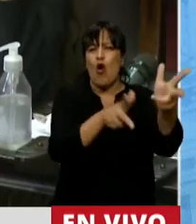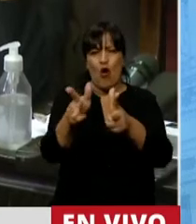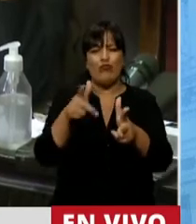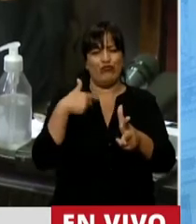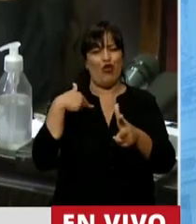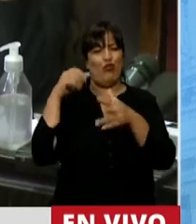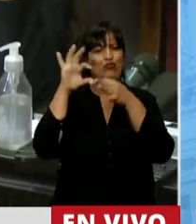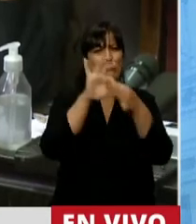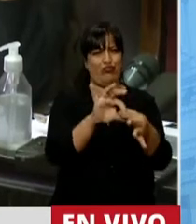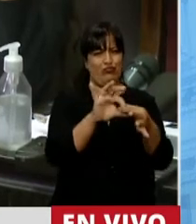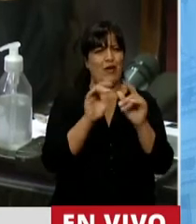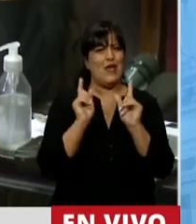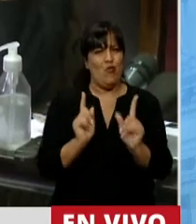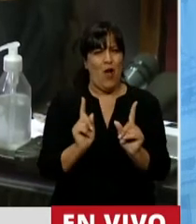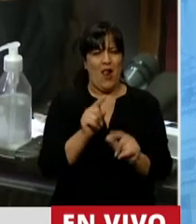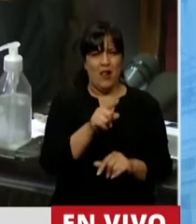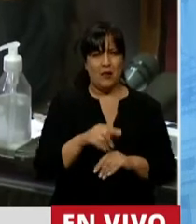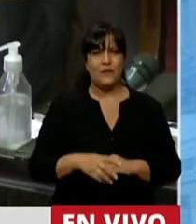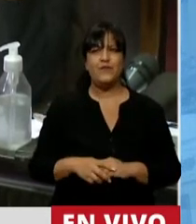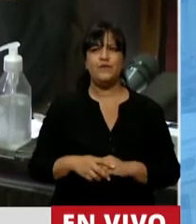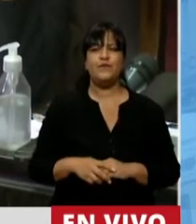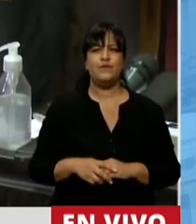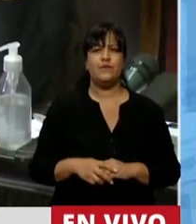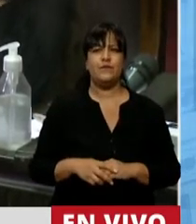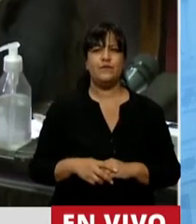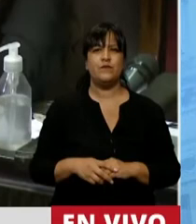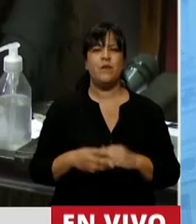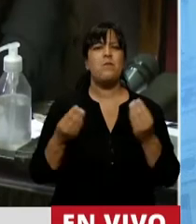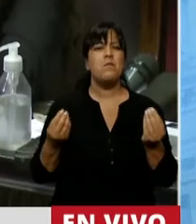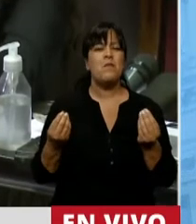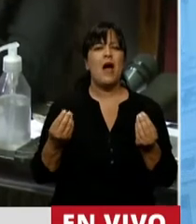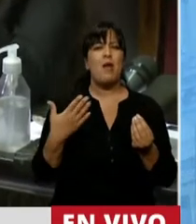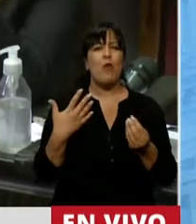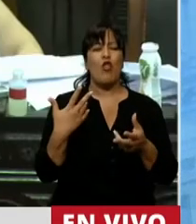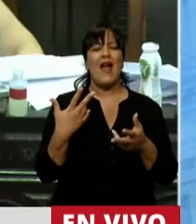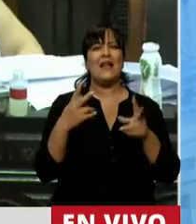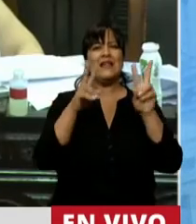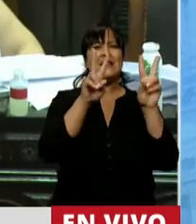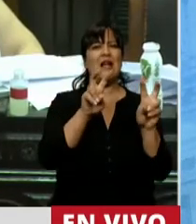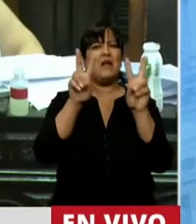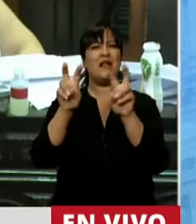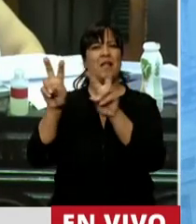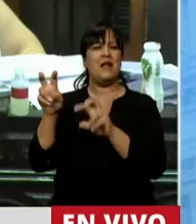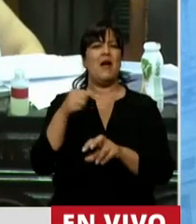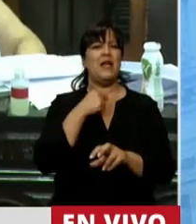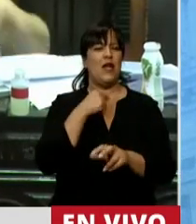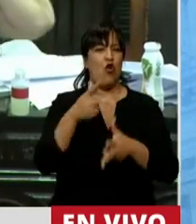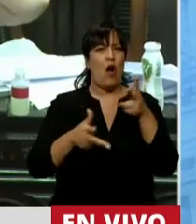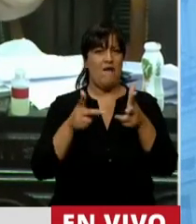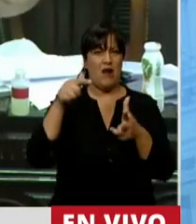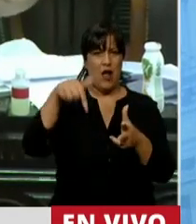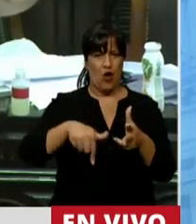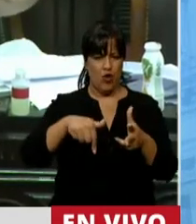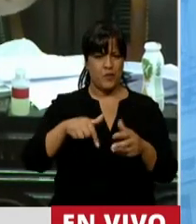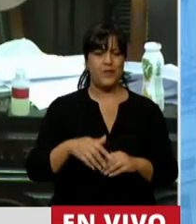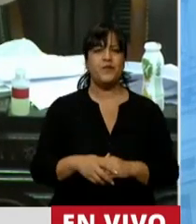para brevitatis causa poder referirme a un par de temas que quiero abordar.